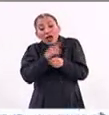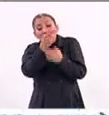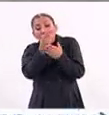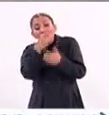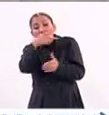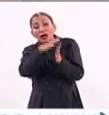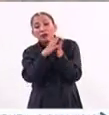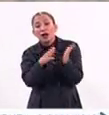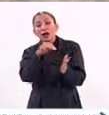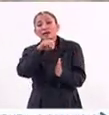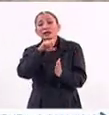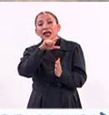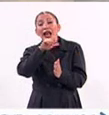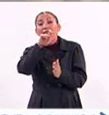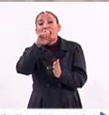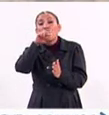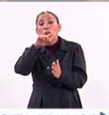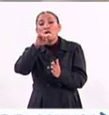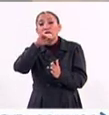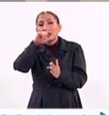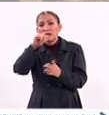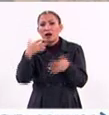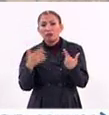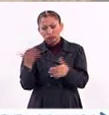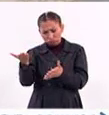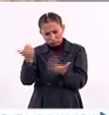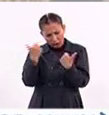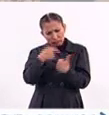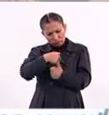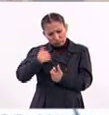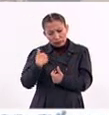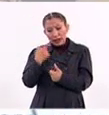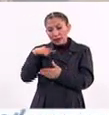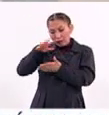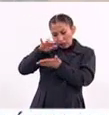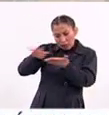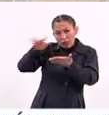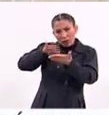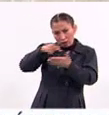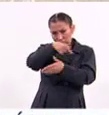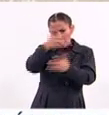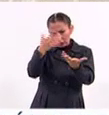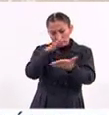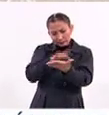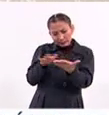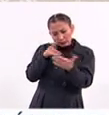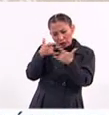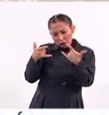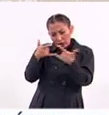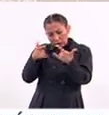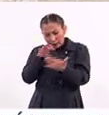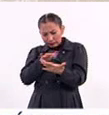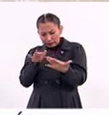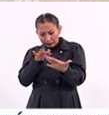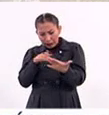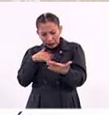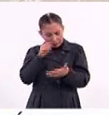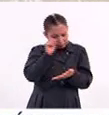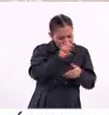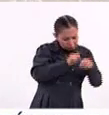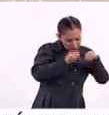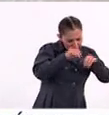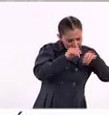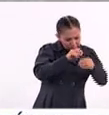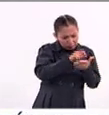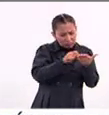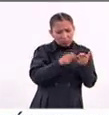ilustrar un libro de don Miguelio Portilla. Entonces le dije, pues acércate. Y empezó a leer los cuentos. Hizo grabados